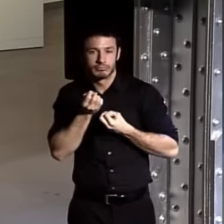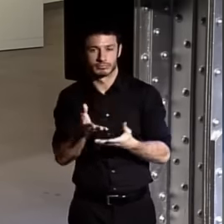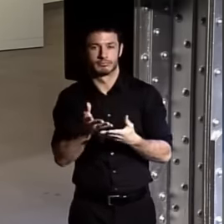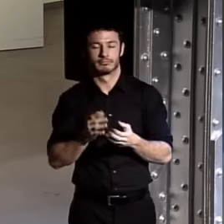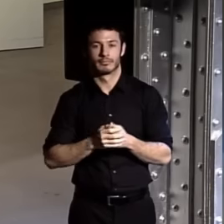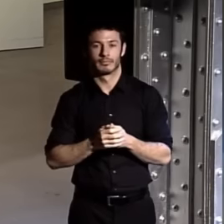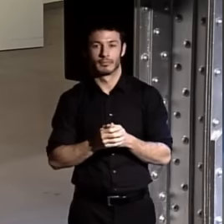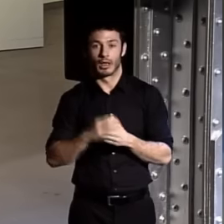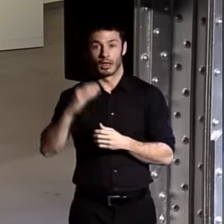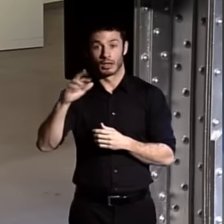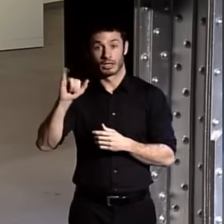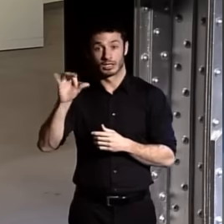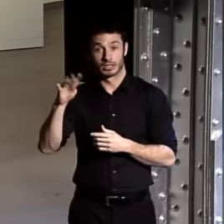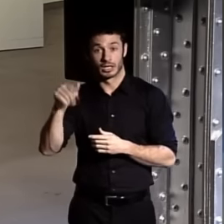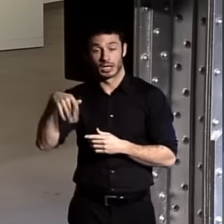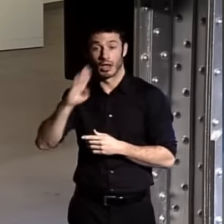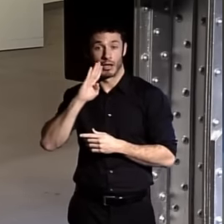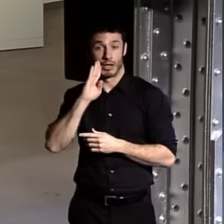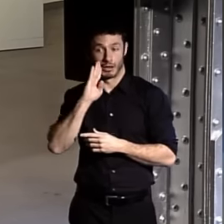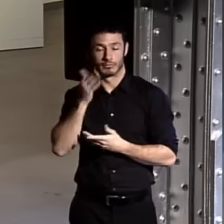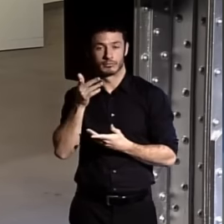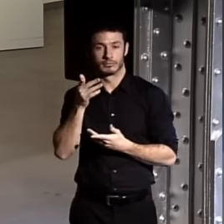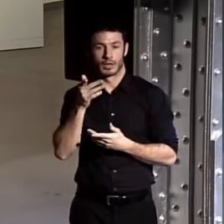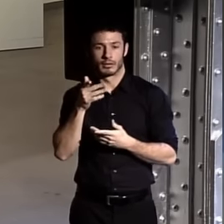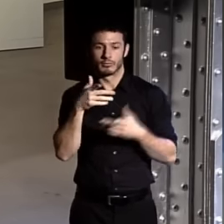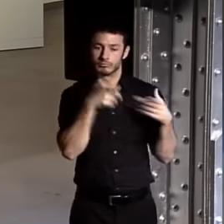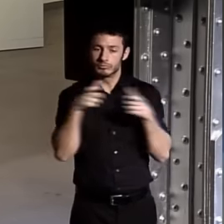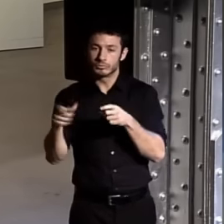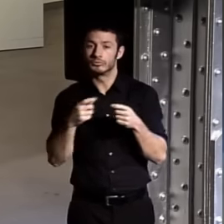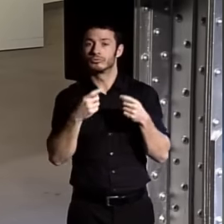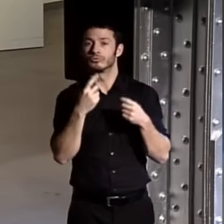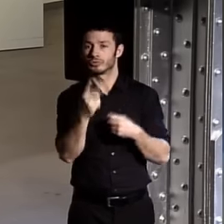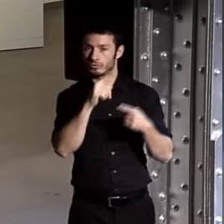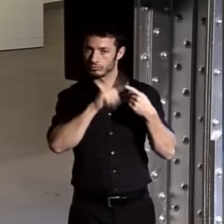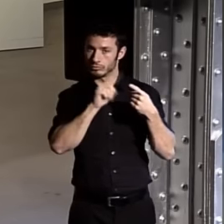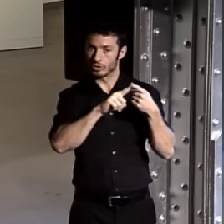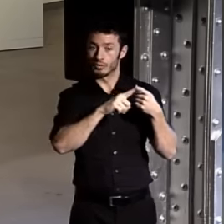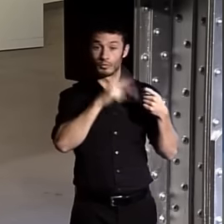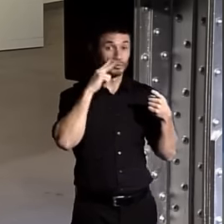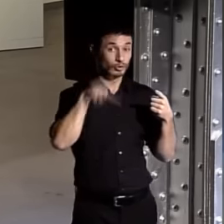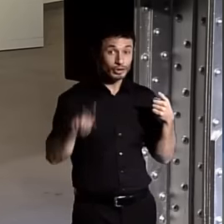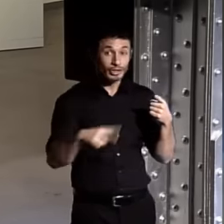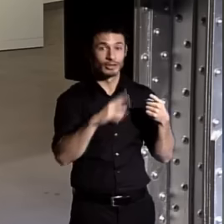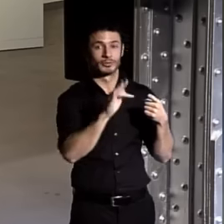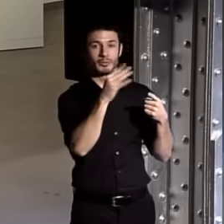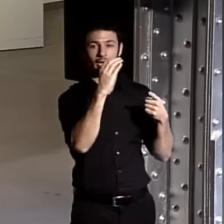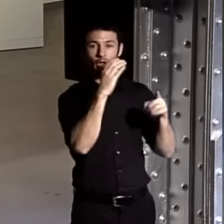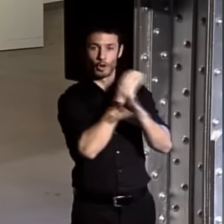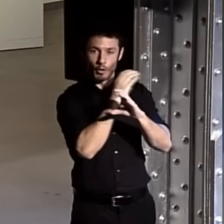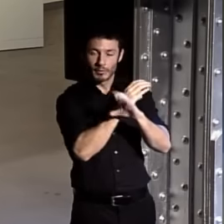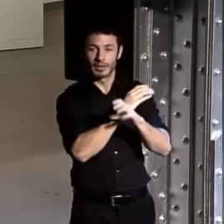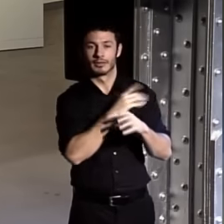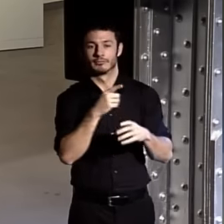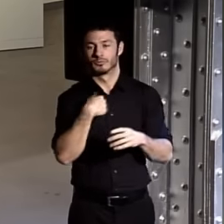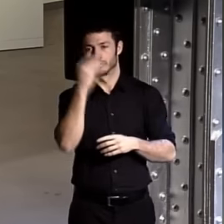eh Hay dos dos grandes bloques hay un primer bloque dedicado a los museos y el cómic eh